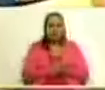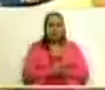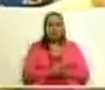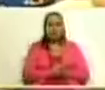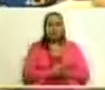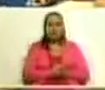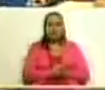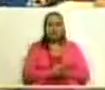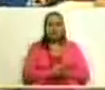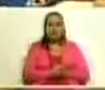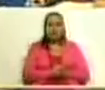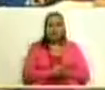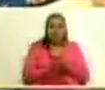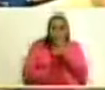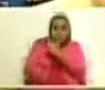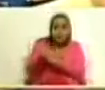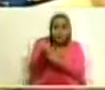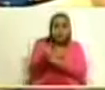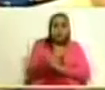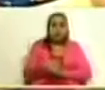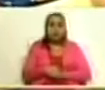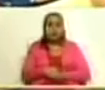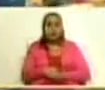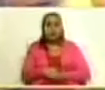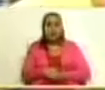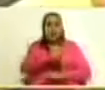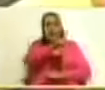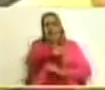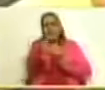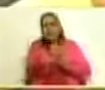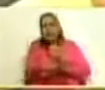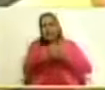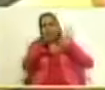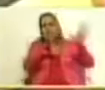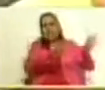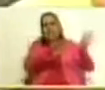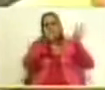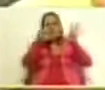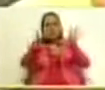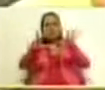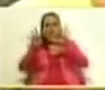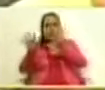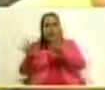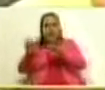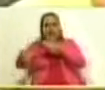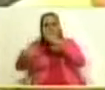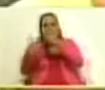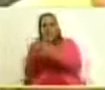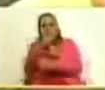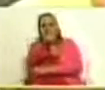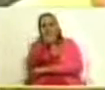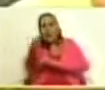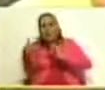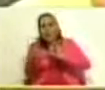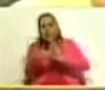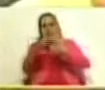Y fuimos de 1989 a